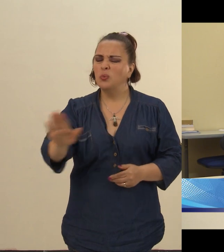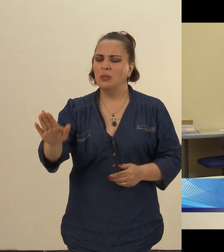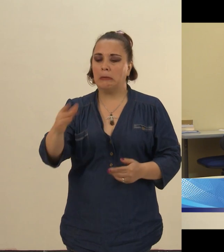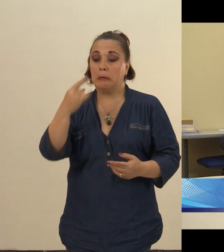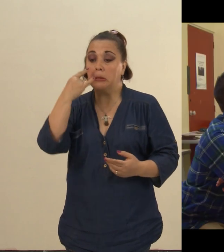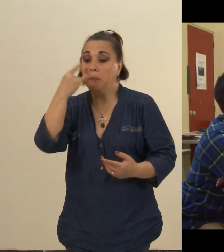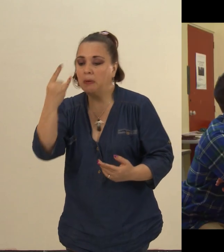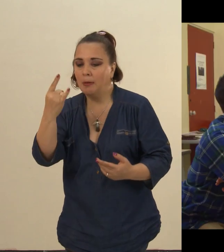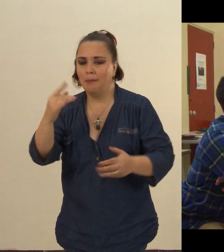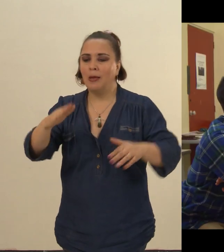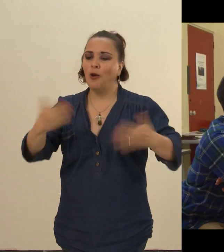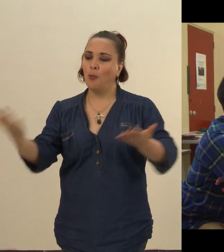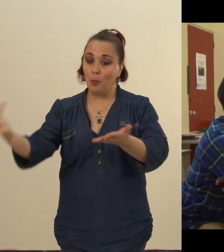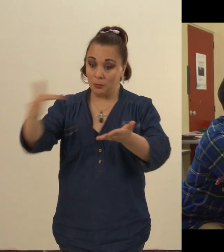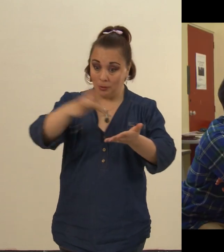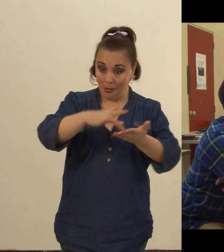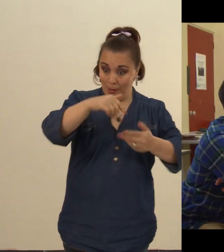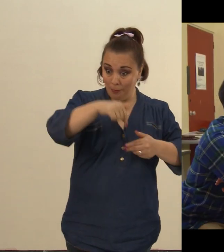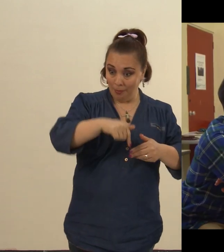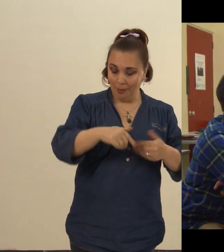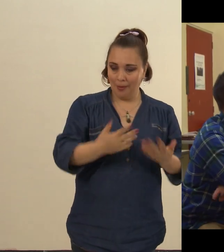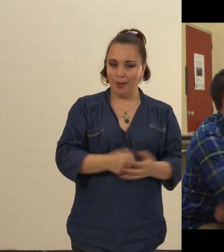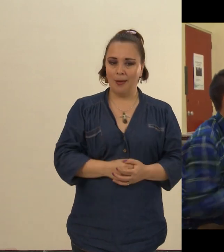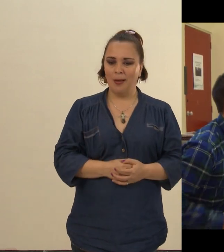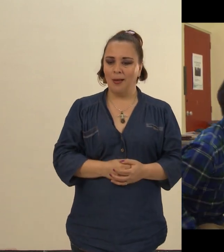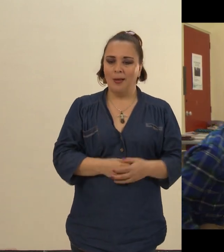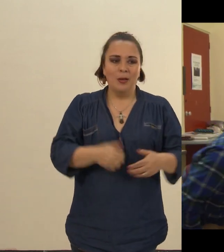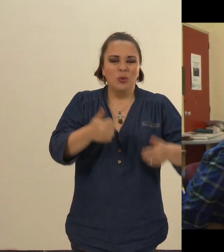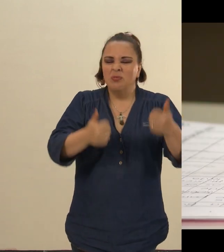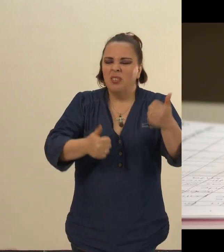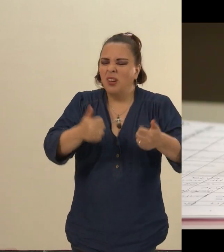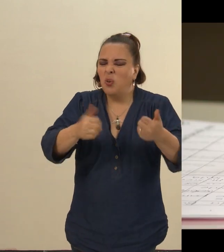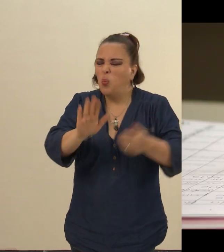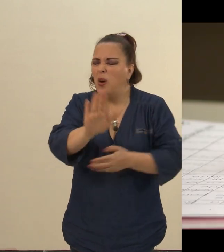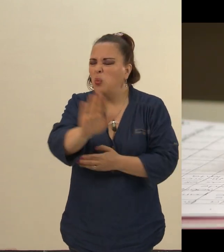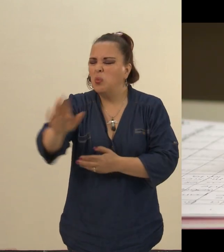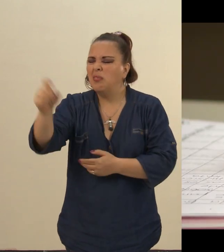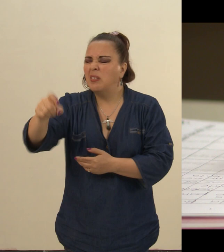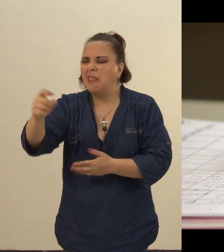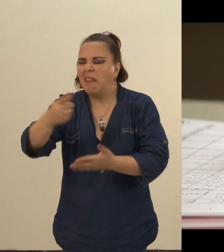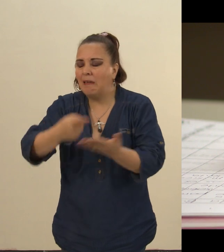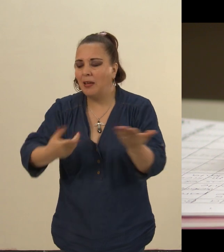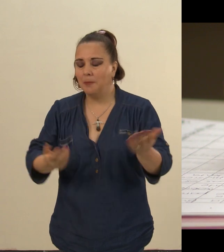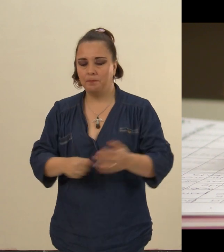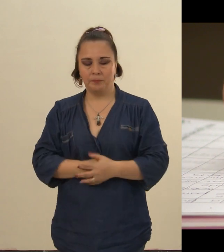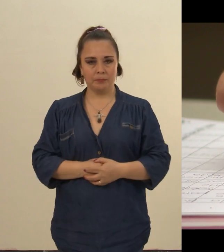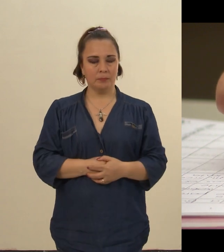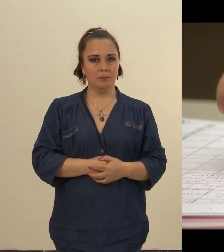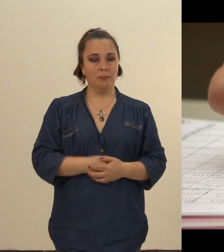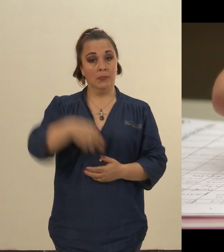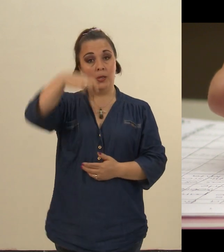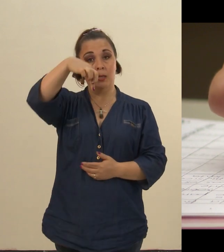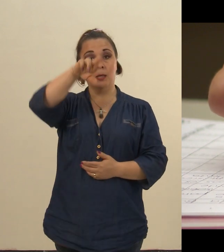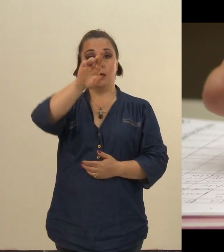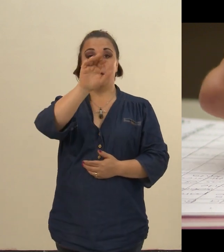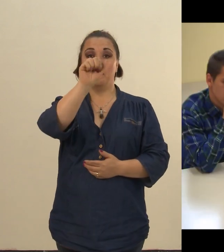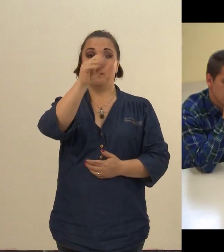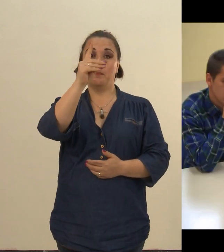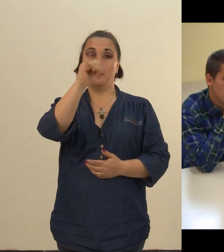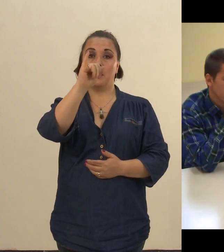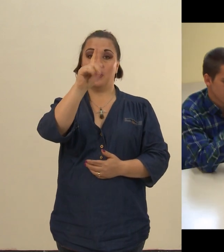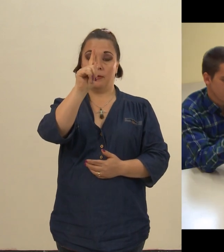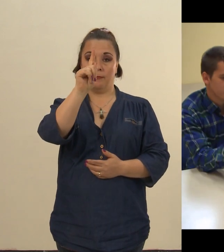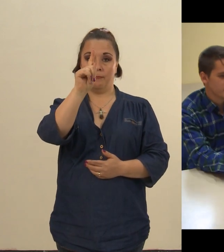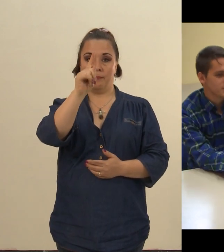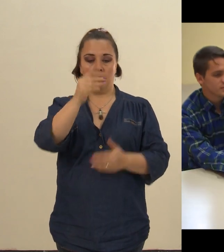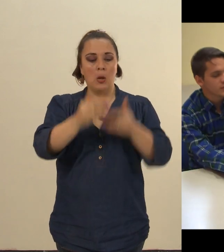saber cuáles son sus expectativas, cómo llegaron al programa, cuáles son las necesidades que ustedes tienen. PRADIF es